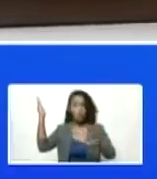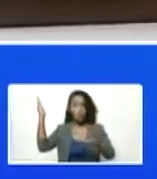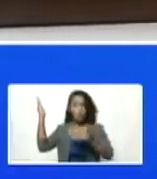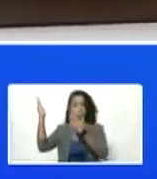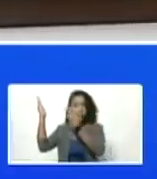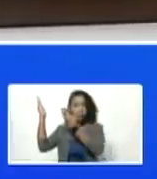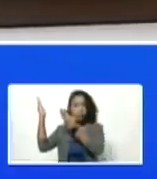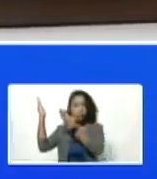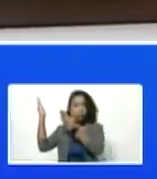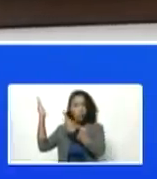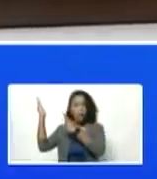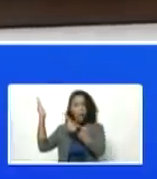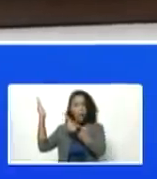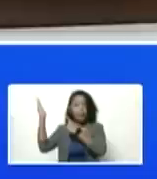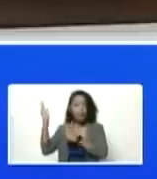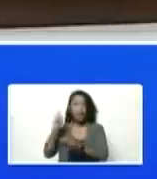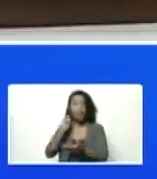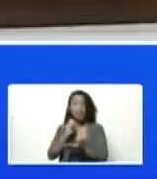Es un tesoro.